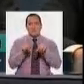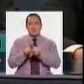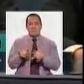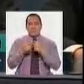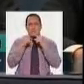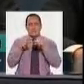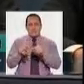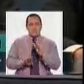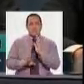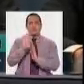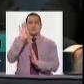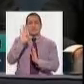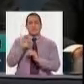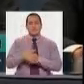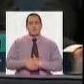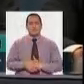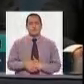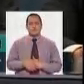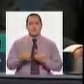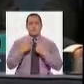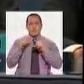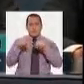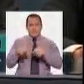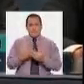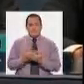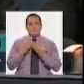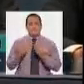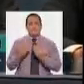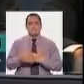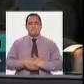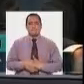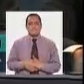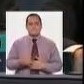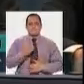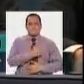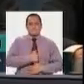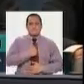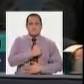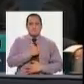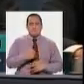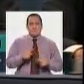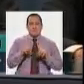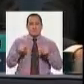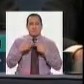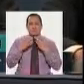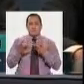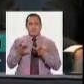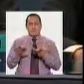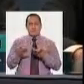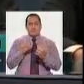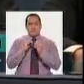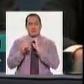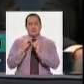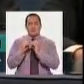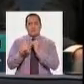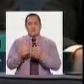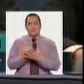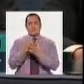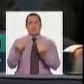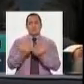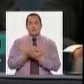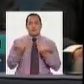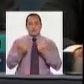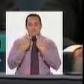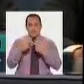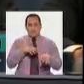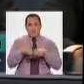que está progresando, creciendo. Pero este tipo de circunstancias, lamentablemente, dejan en cuestión muchas de las cosas